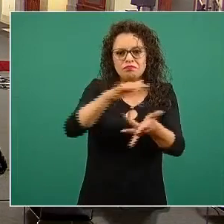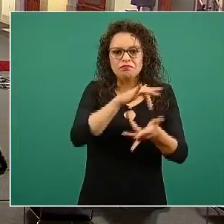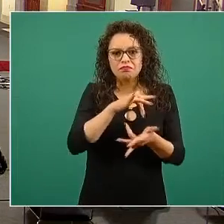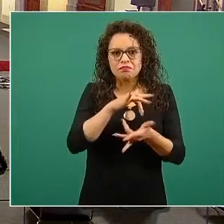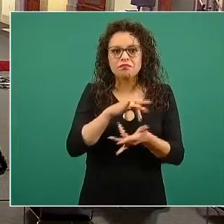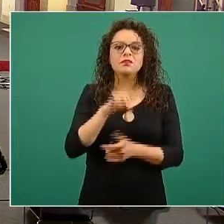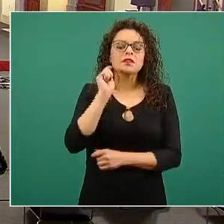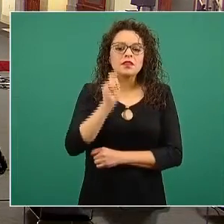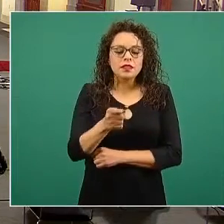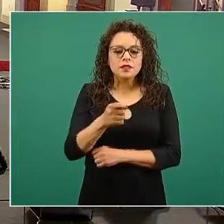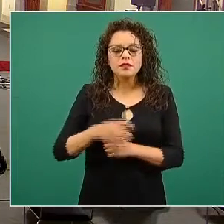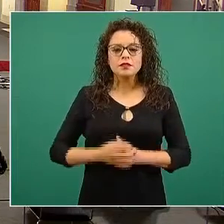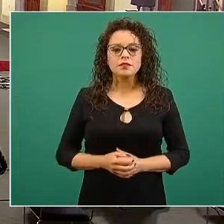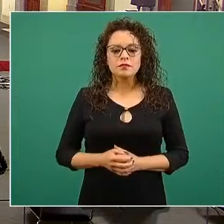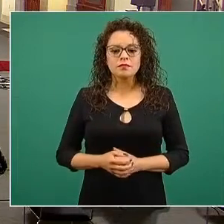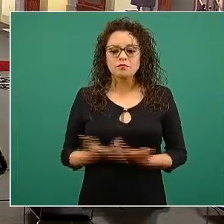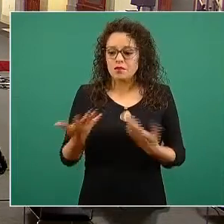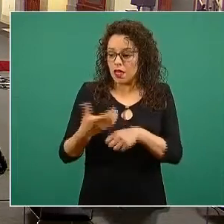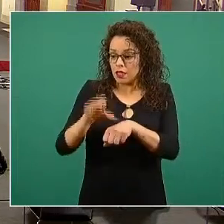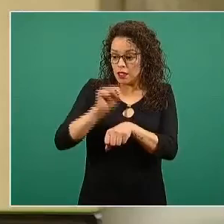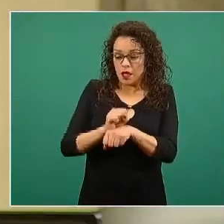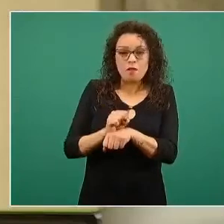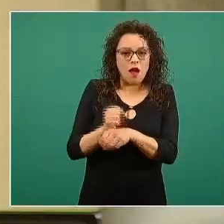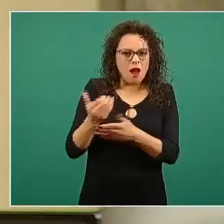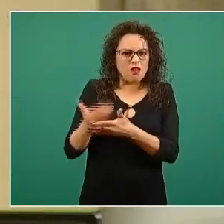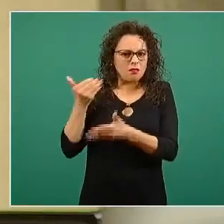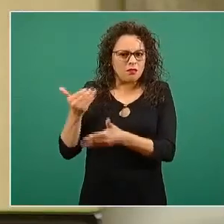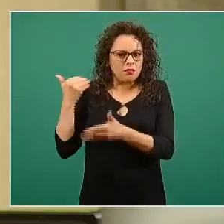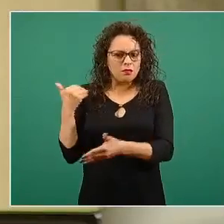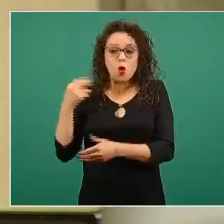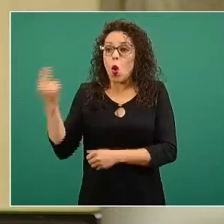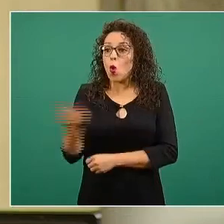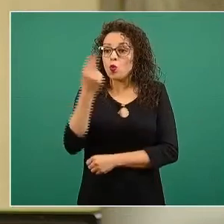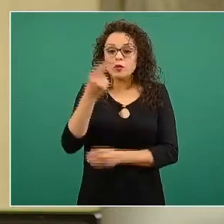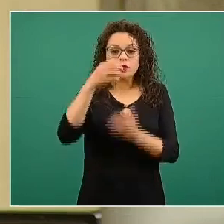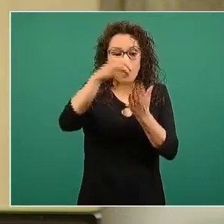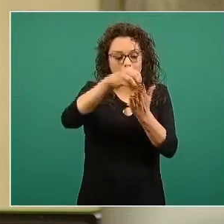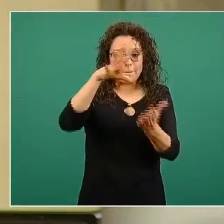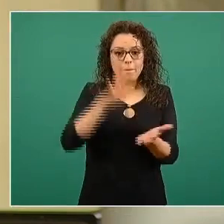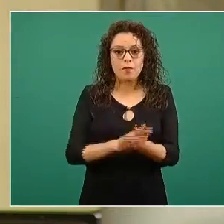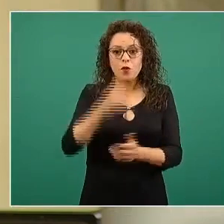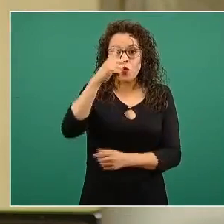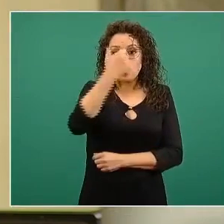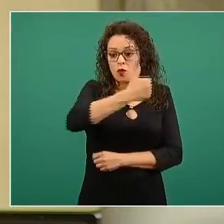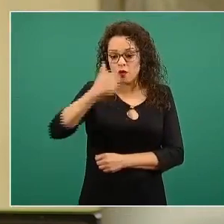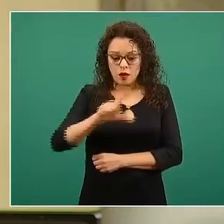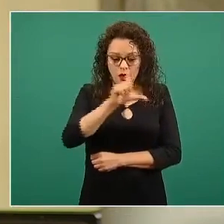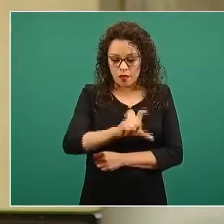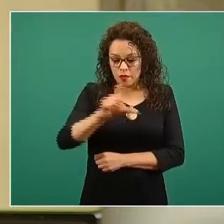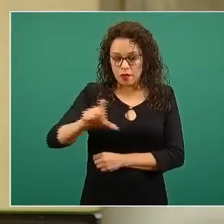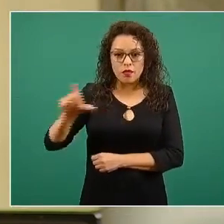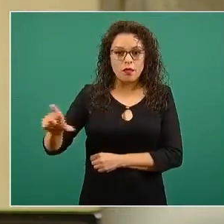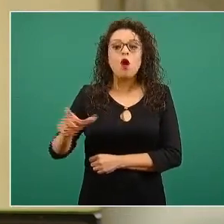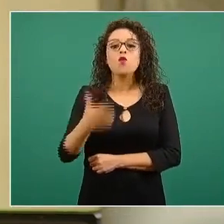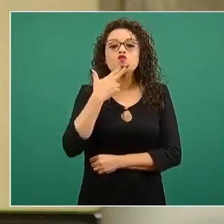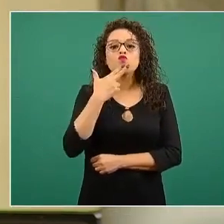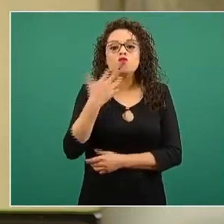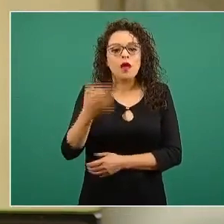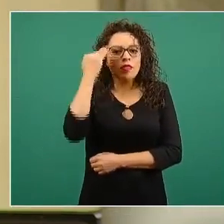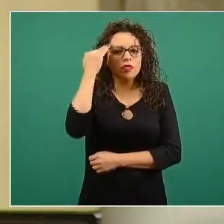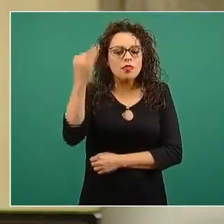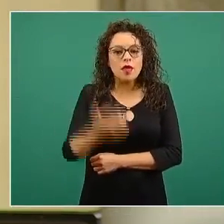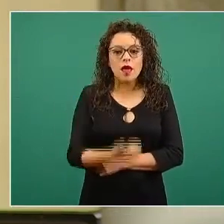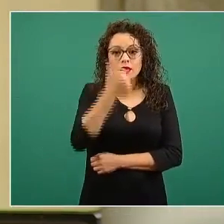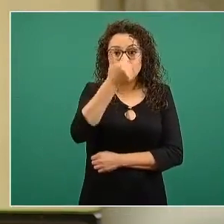hace unas semanas ustedes expusieron que cada ampolleta tiene una vida útil de 6 horas una vez que está fuera del